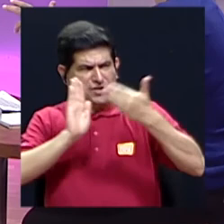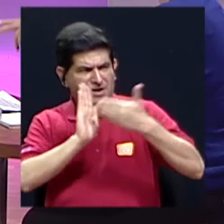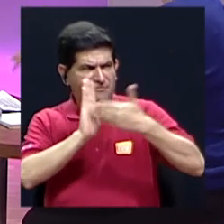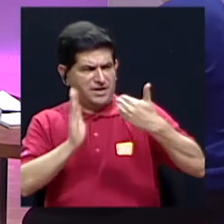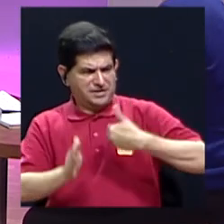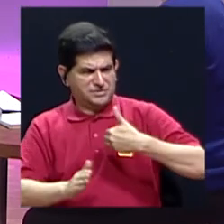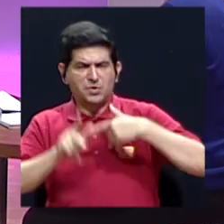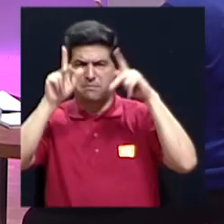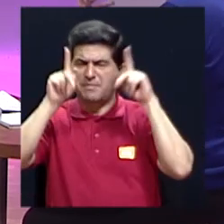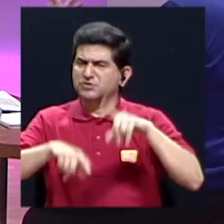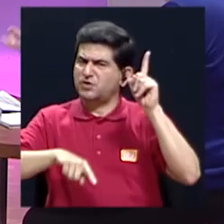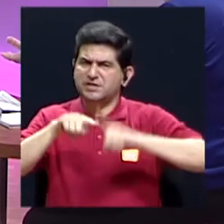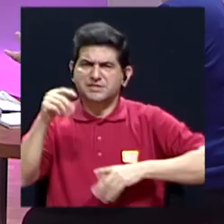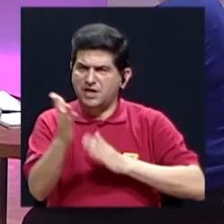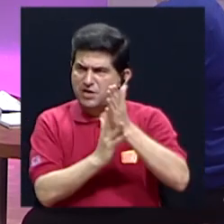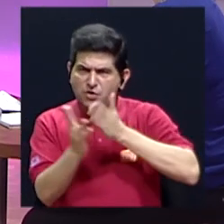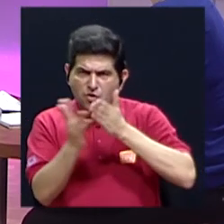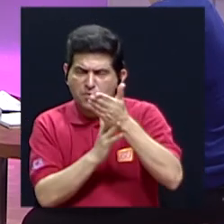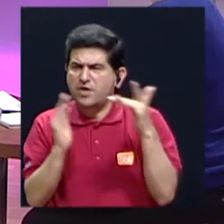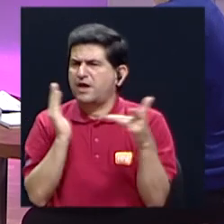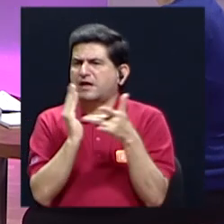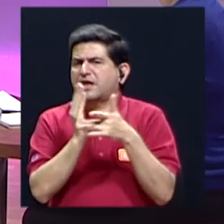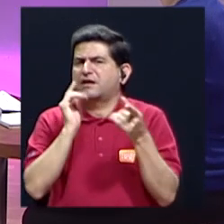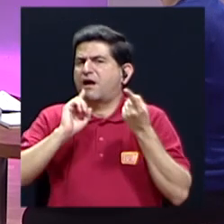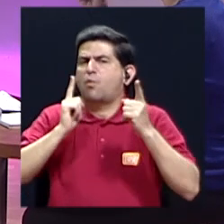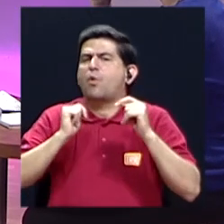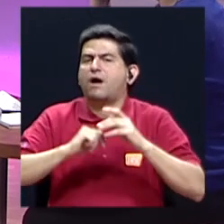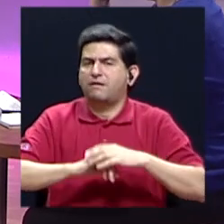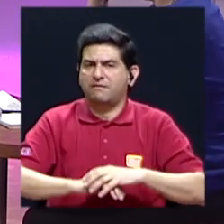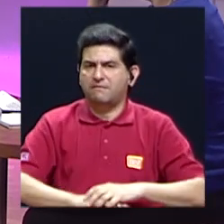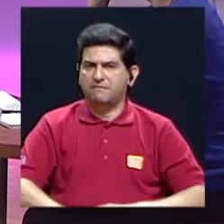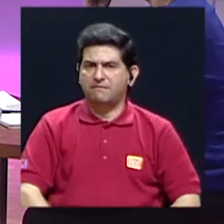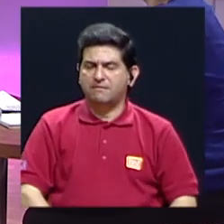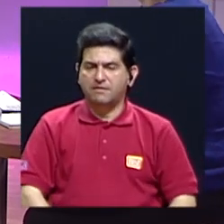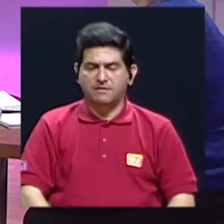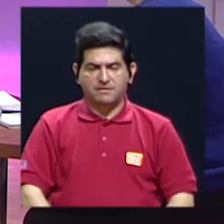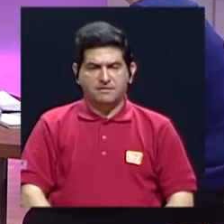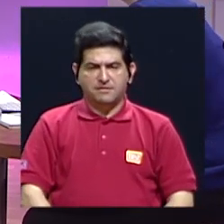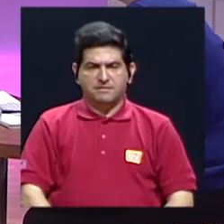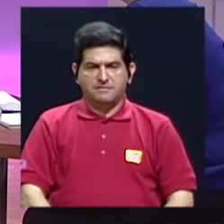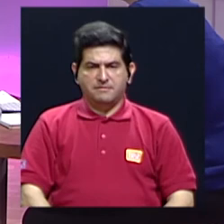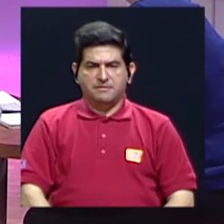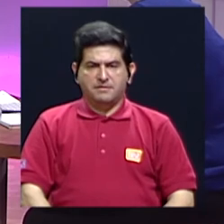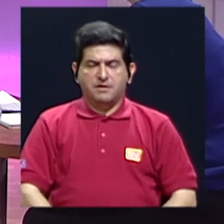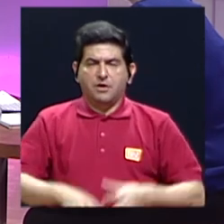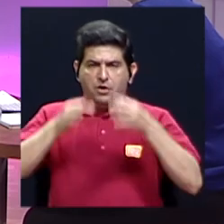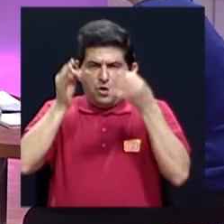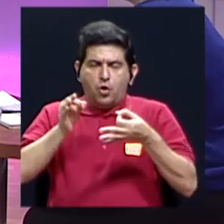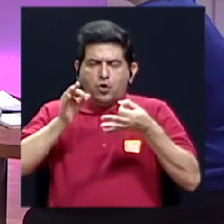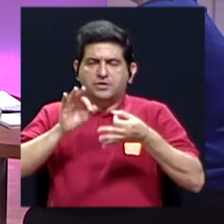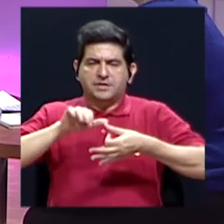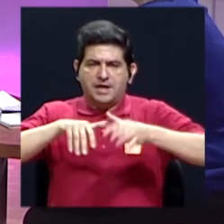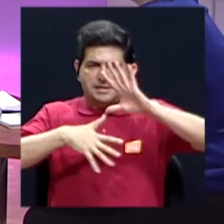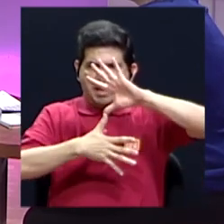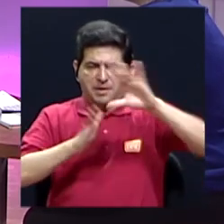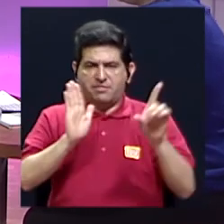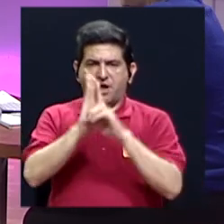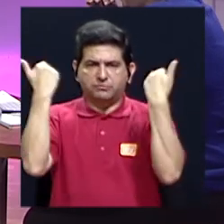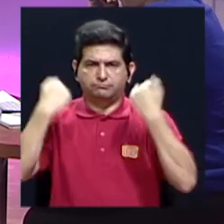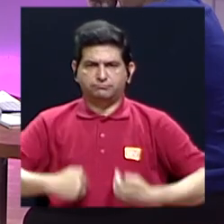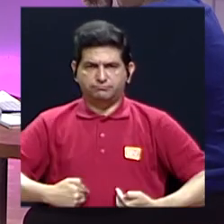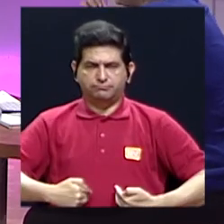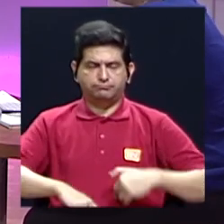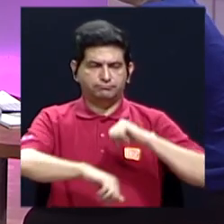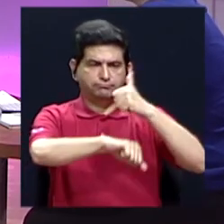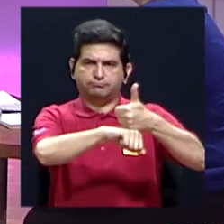afectados para quienes no están pudiendo acceder a esta técnica? Básicamente, la Corte Interamericana de Derechos Humanos planteó